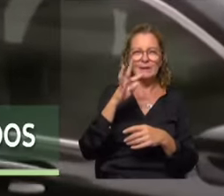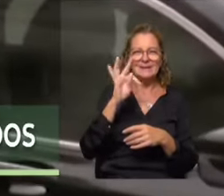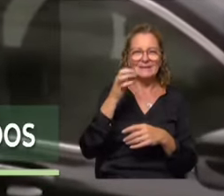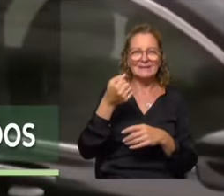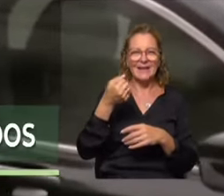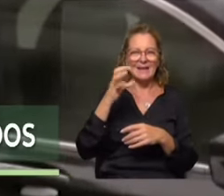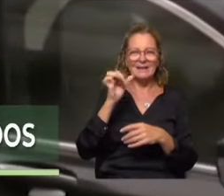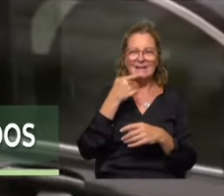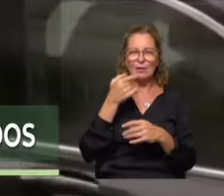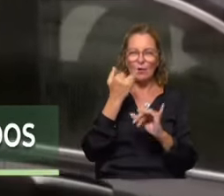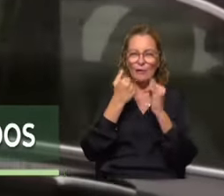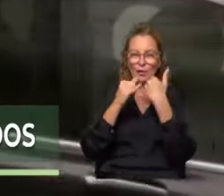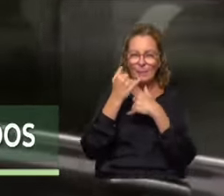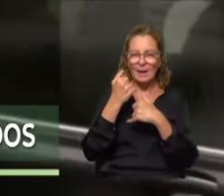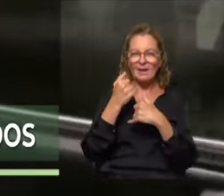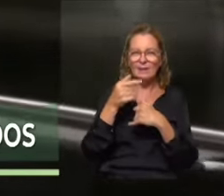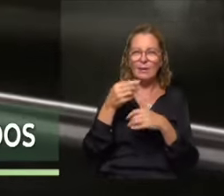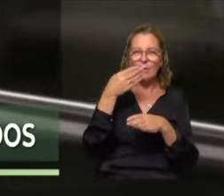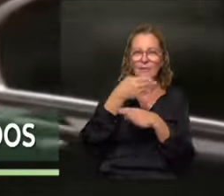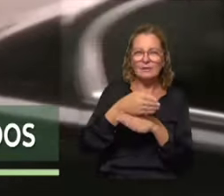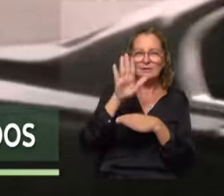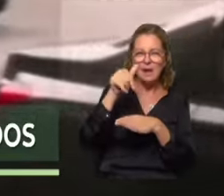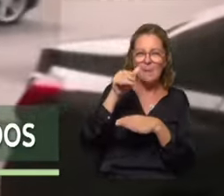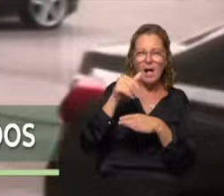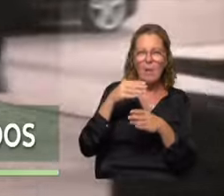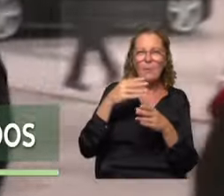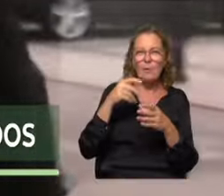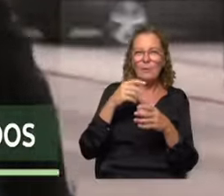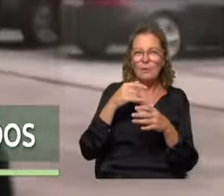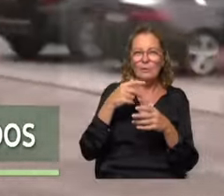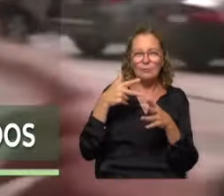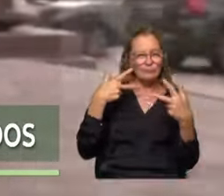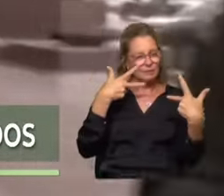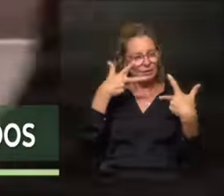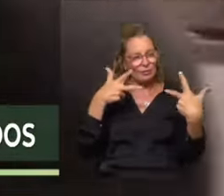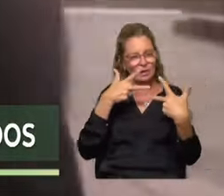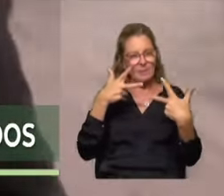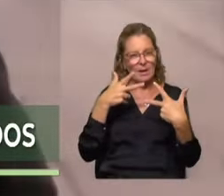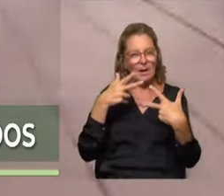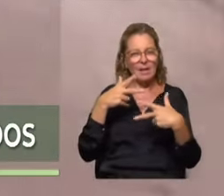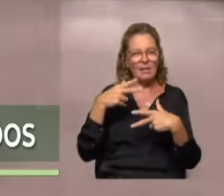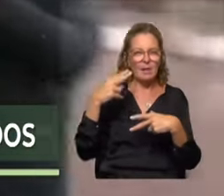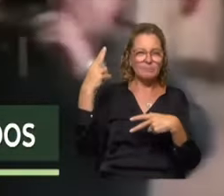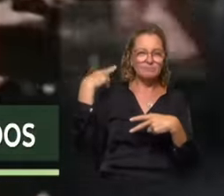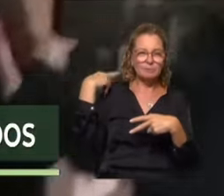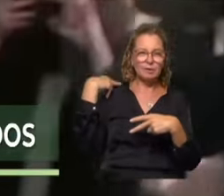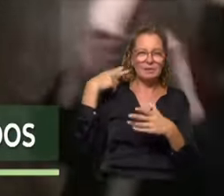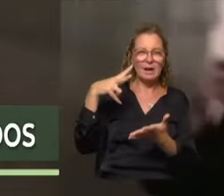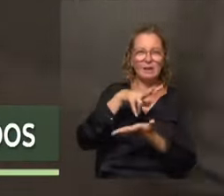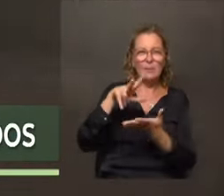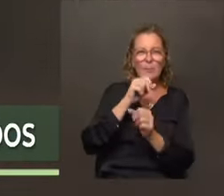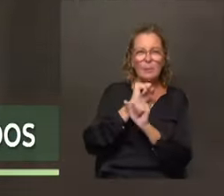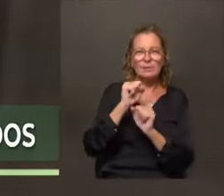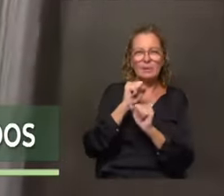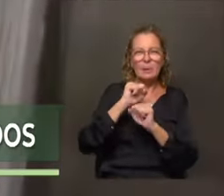fuente anónima, informó que el diplomático había sido convocado por las grabaciones de una videollamada entre oficiales de la Fuerza Aérea Alemana sobre el posible uso